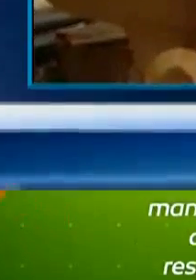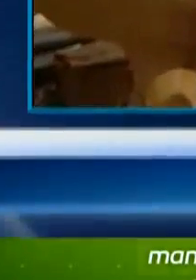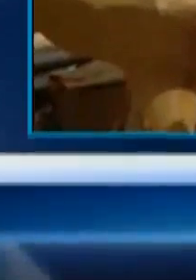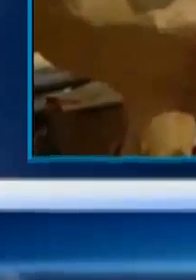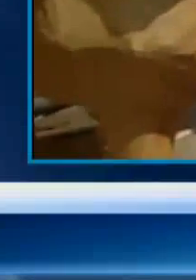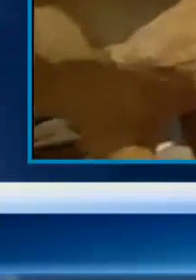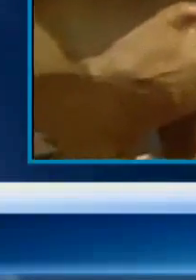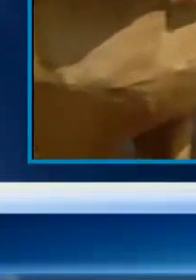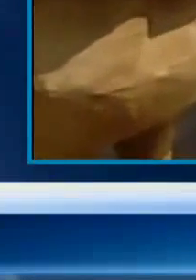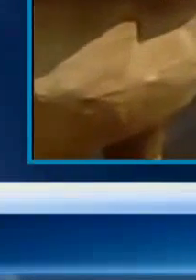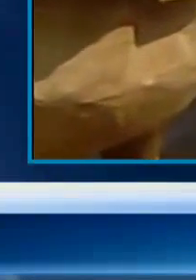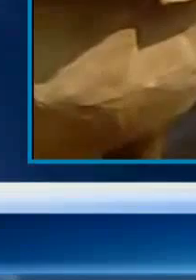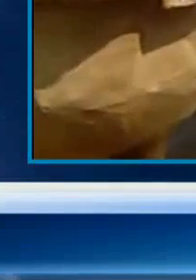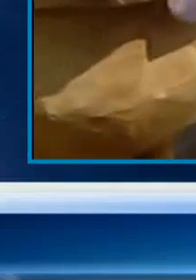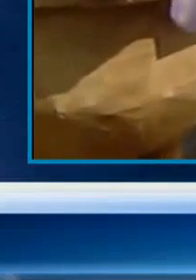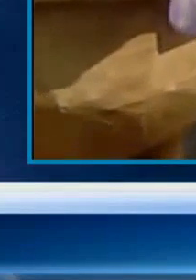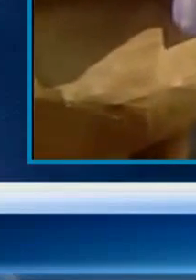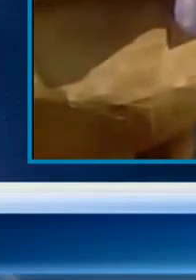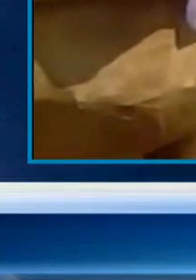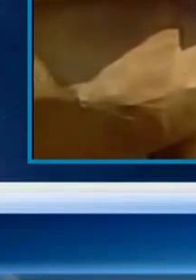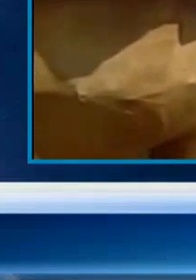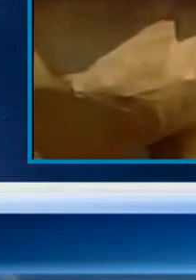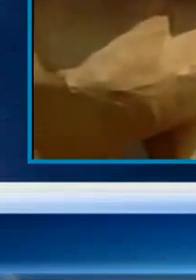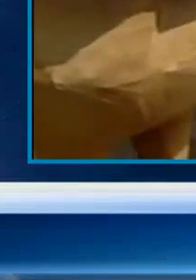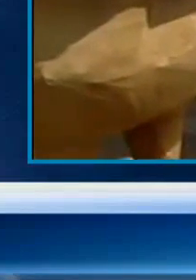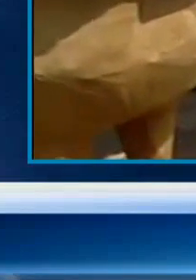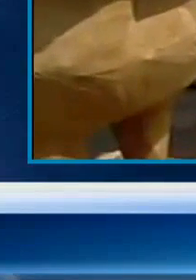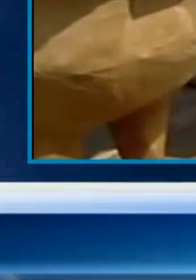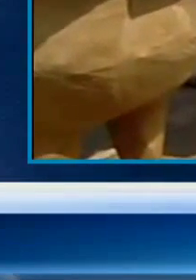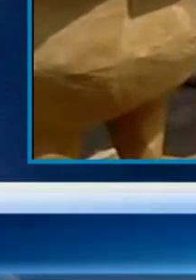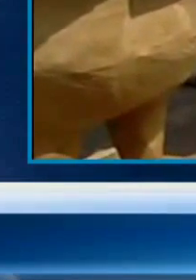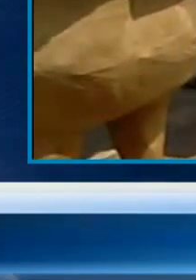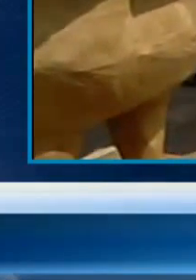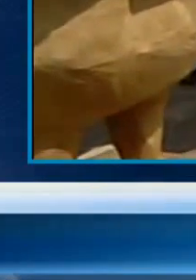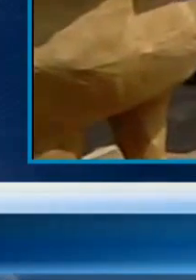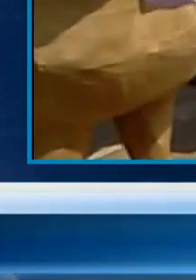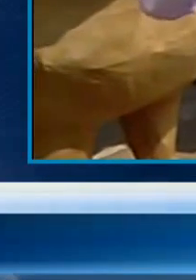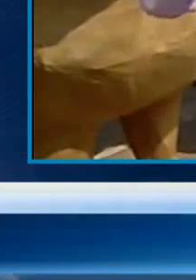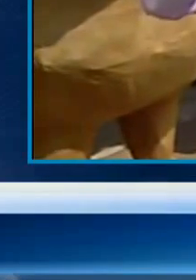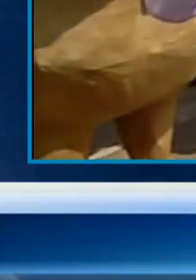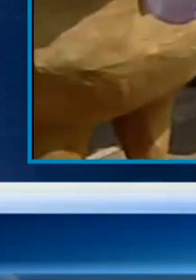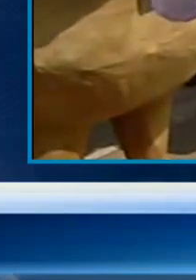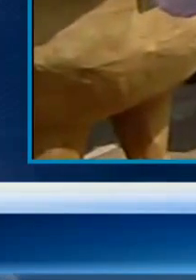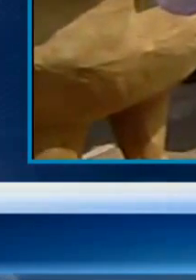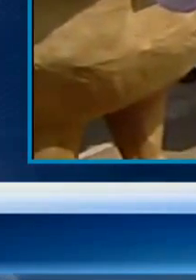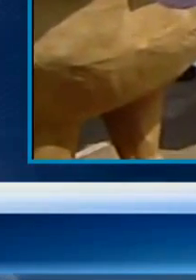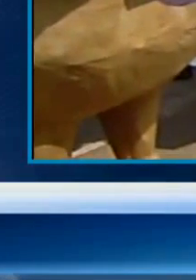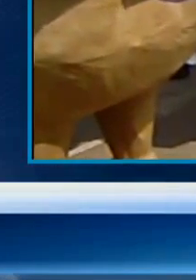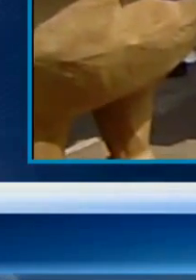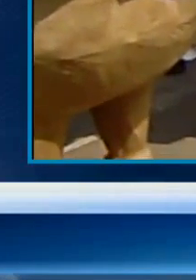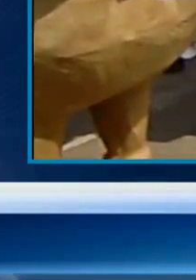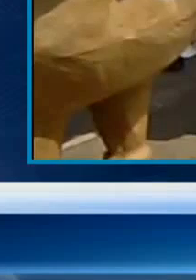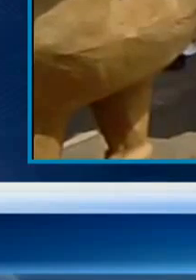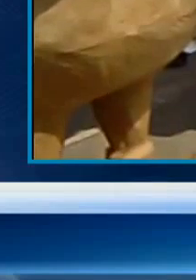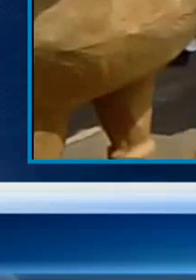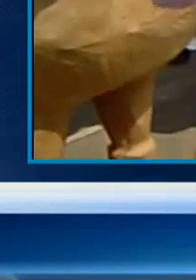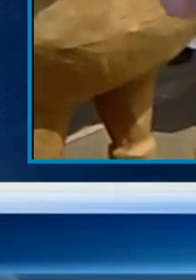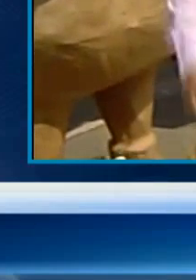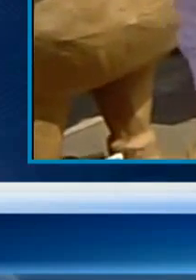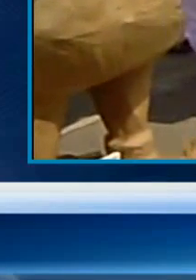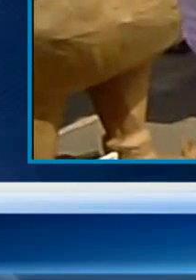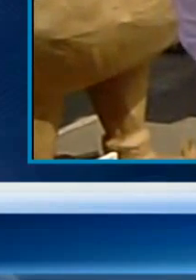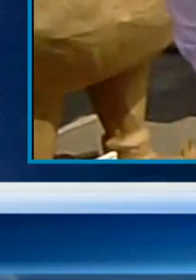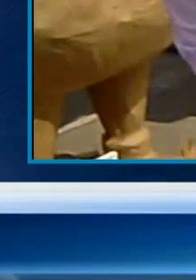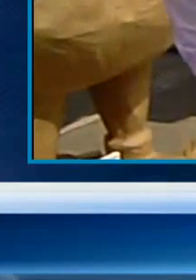Luisa, ya vayan alistando porque dentro de poco empieza el tour por el barrio de los años viejos gigantes. Así que una atracción más que